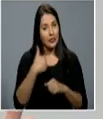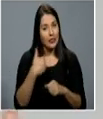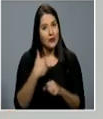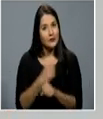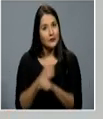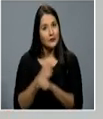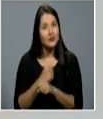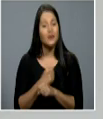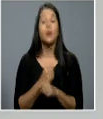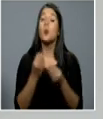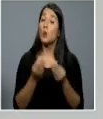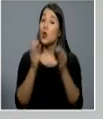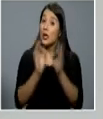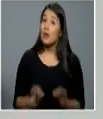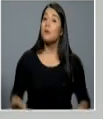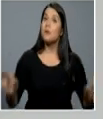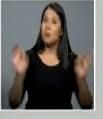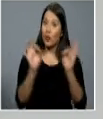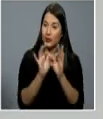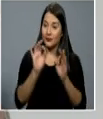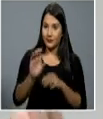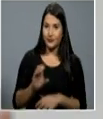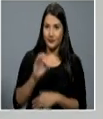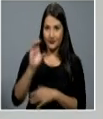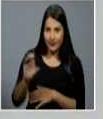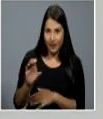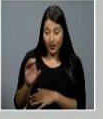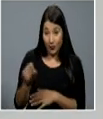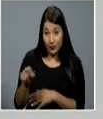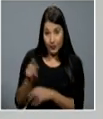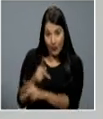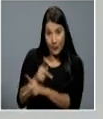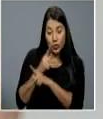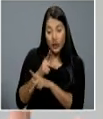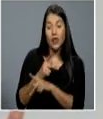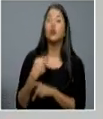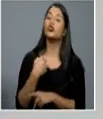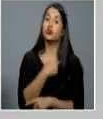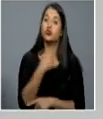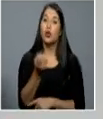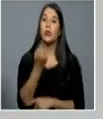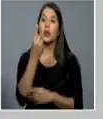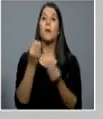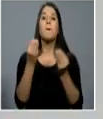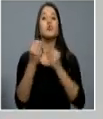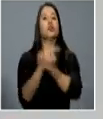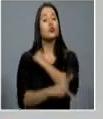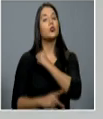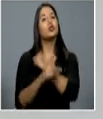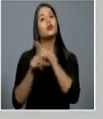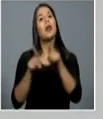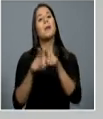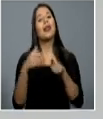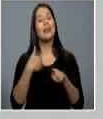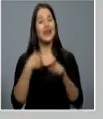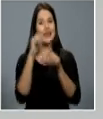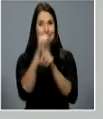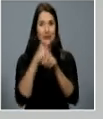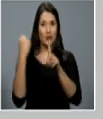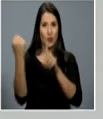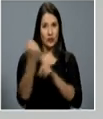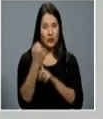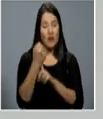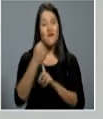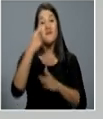fundamental tener esa inversión protegida. Entendemos de que muchos de estos países también tienen situaciones fiscales que